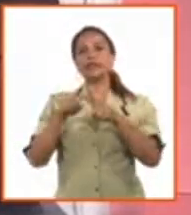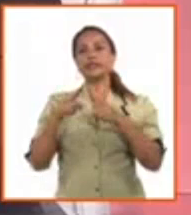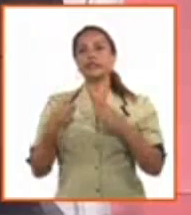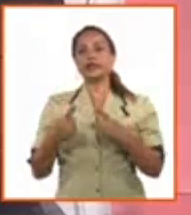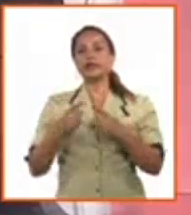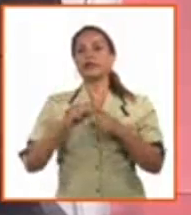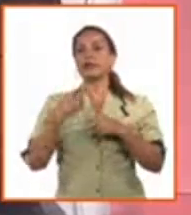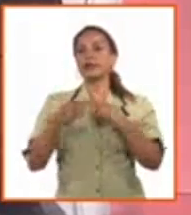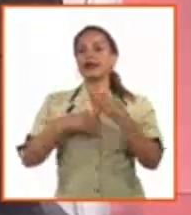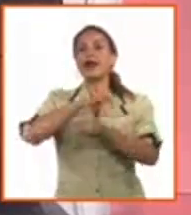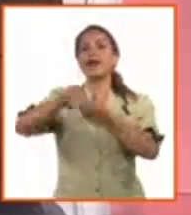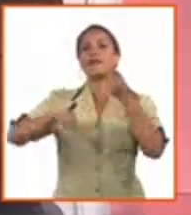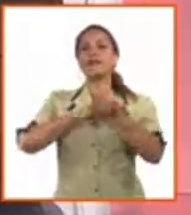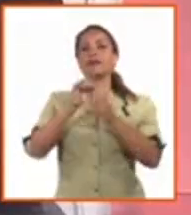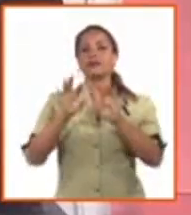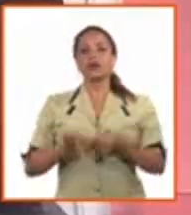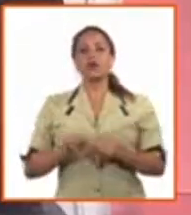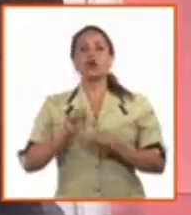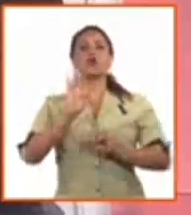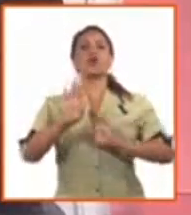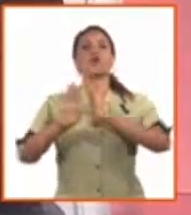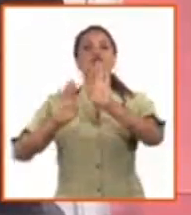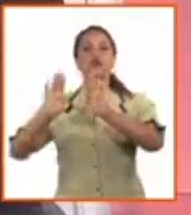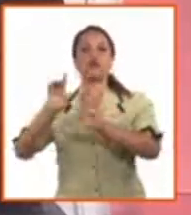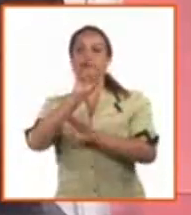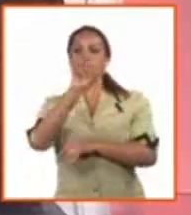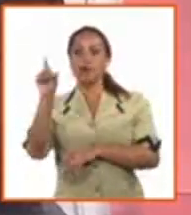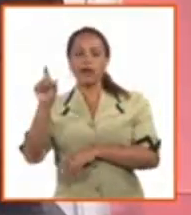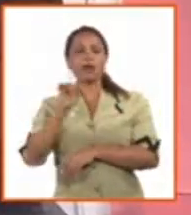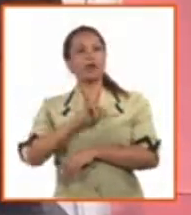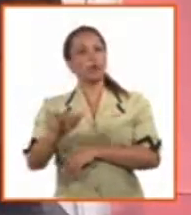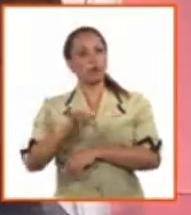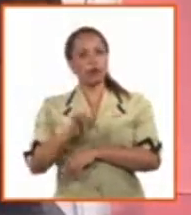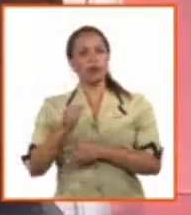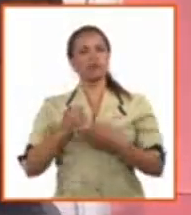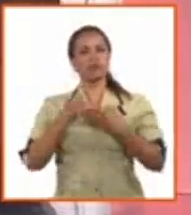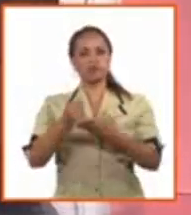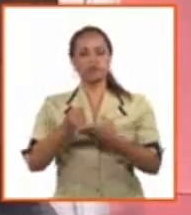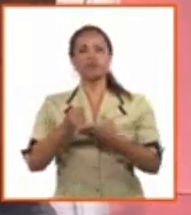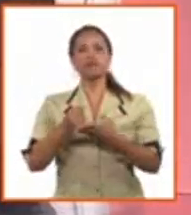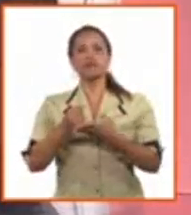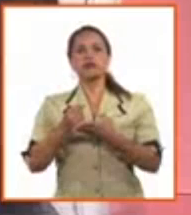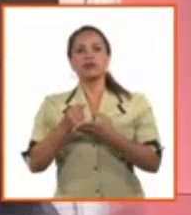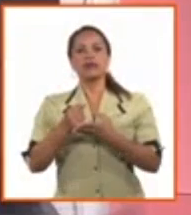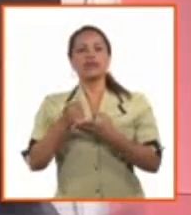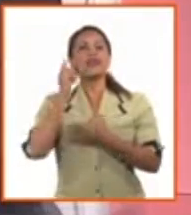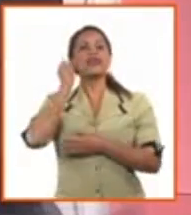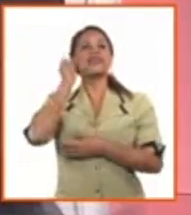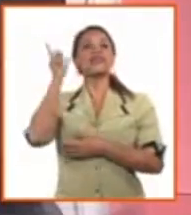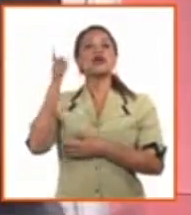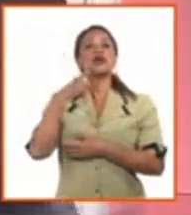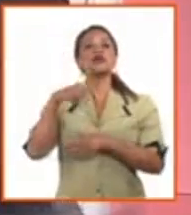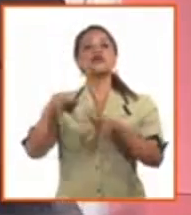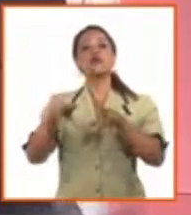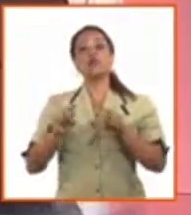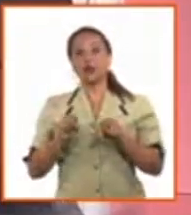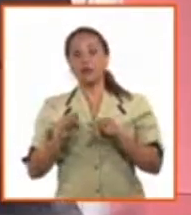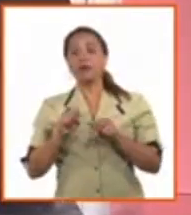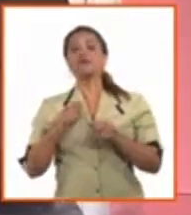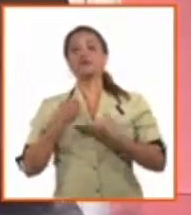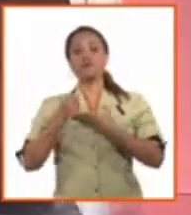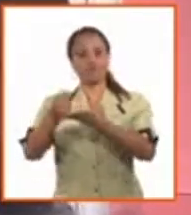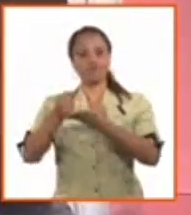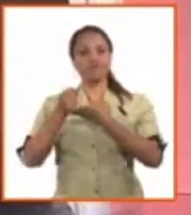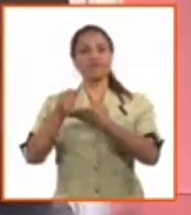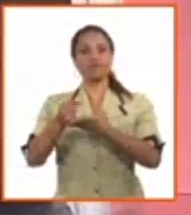ese en esa transformación digital de los museos ha permitido también canalizar ideas nuevas desde la